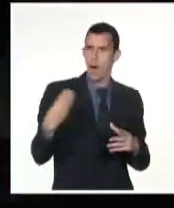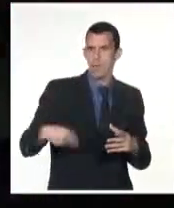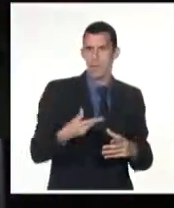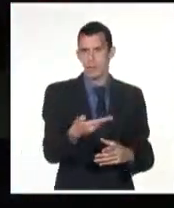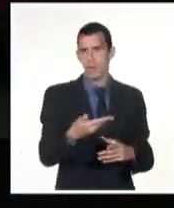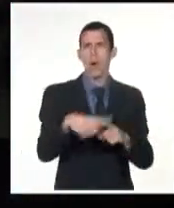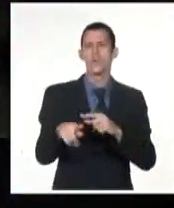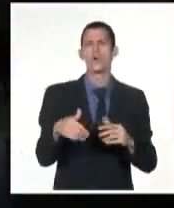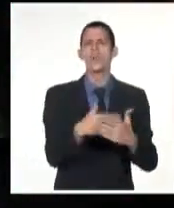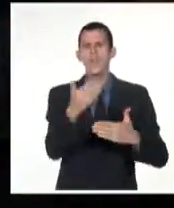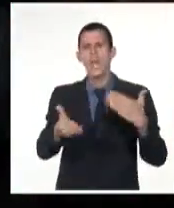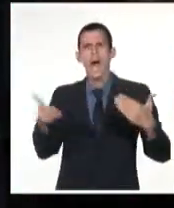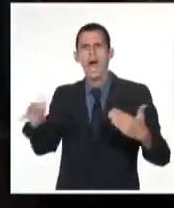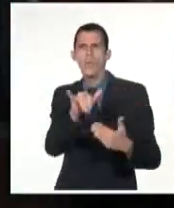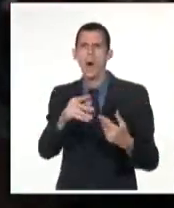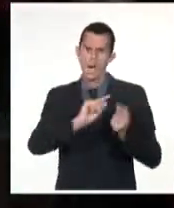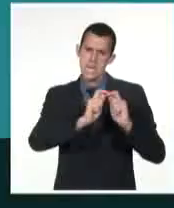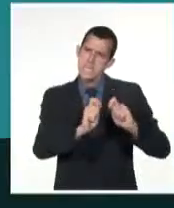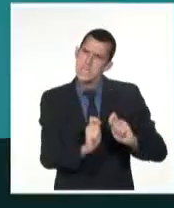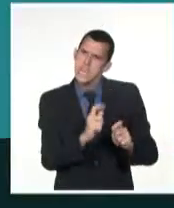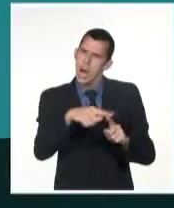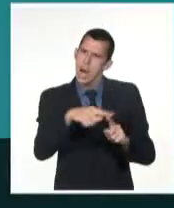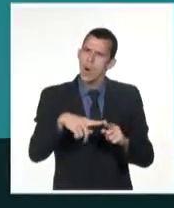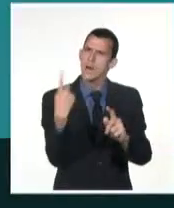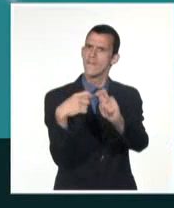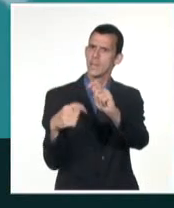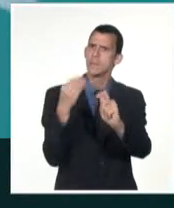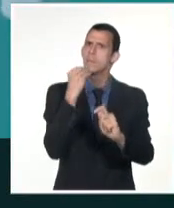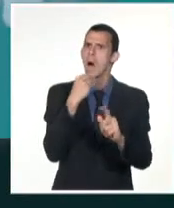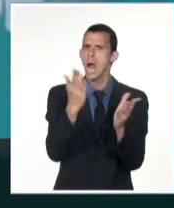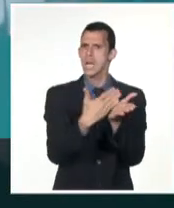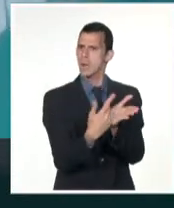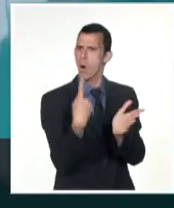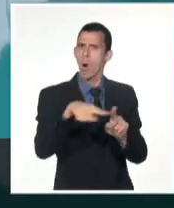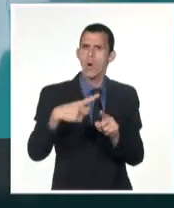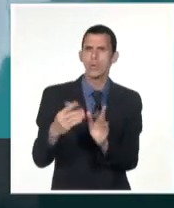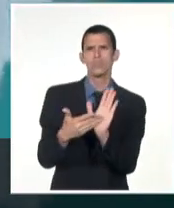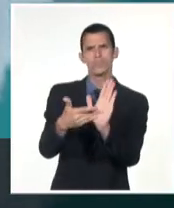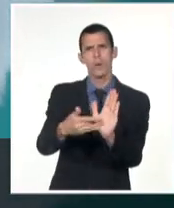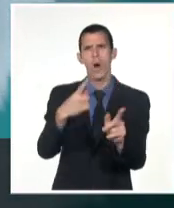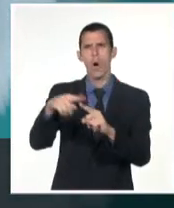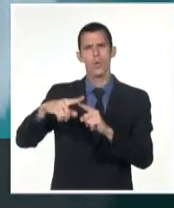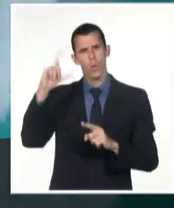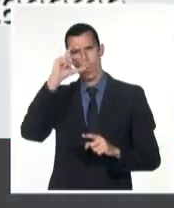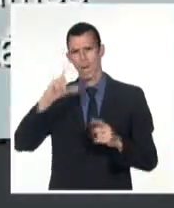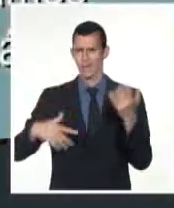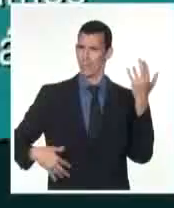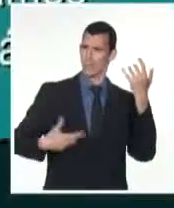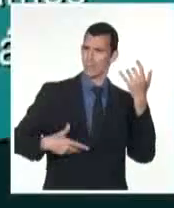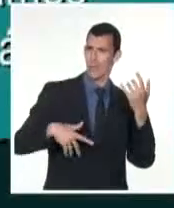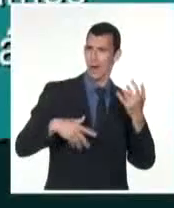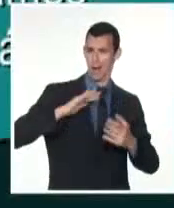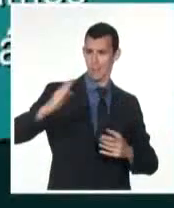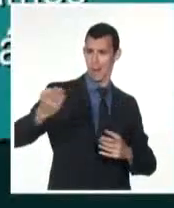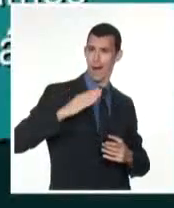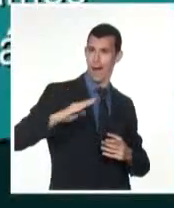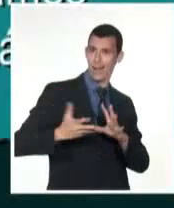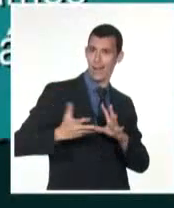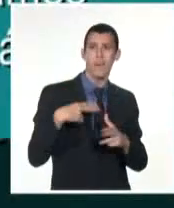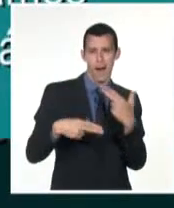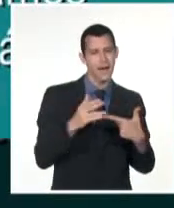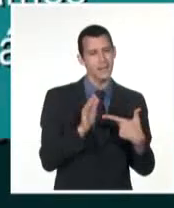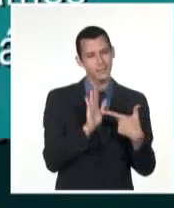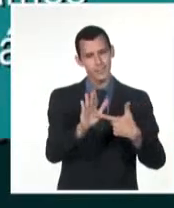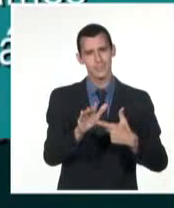evento ferias de artesanía popular, presentaciones de libros y guateques campesinos. Por 25ª ocasión acoge el